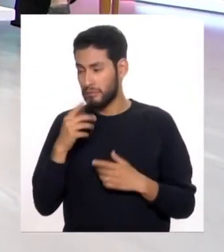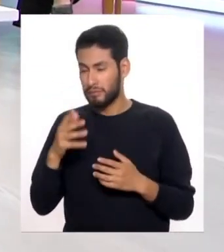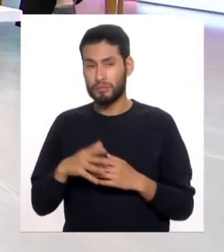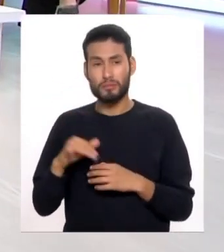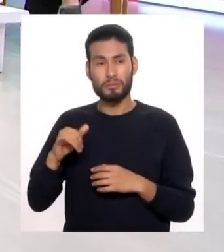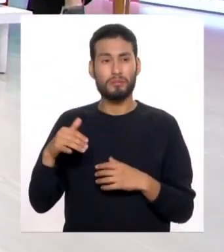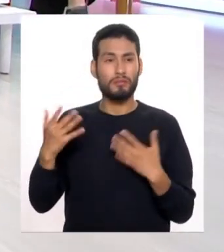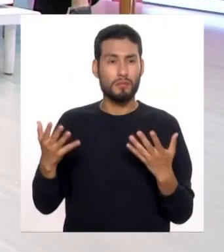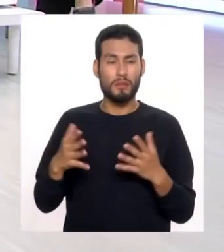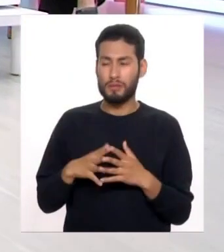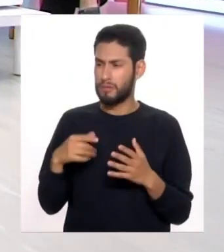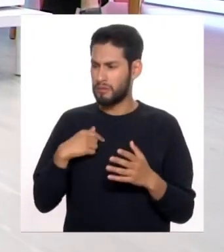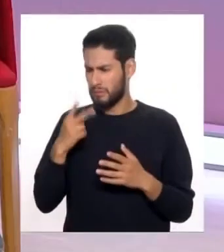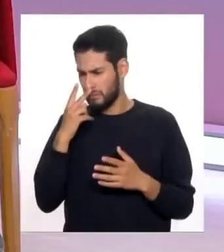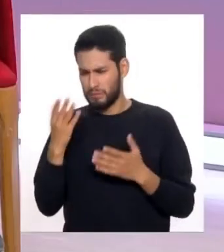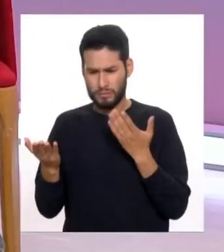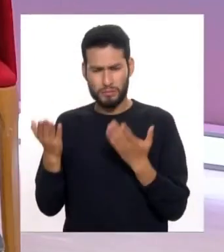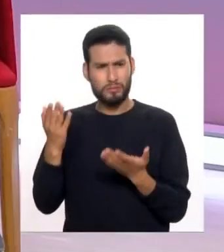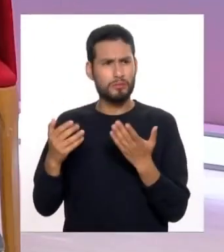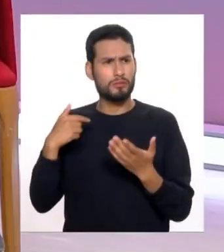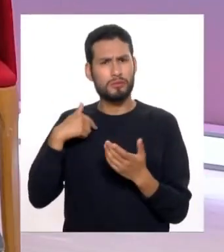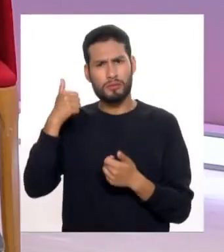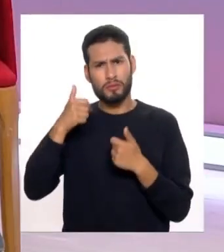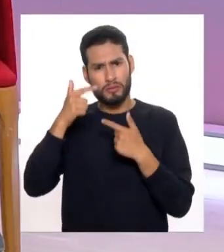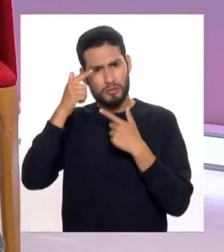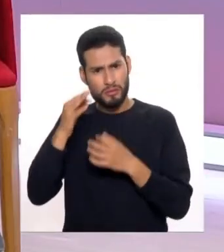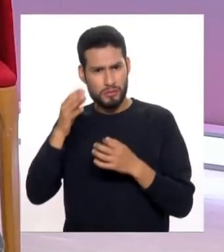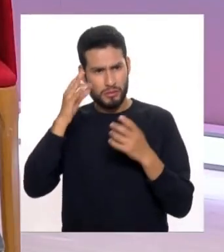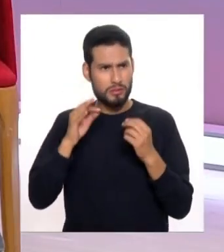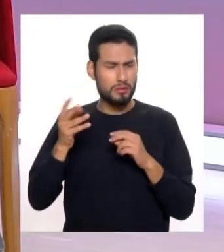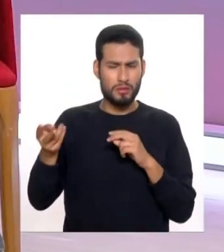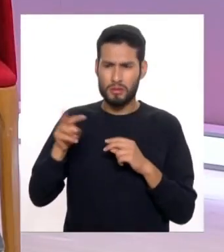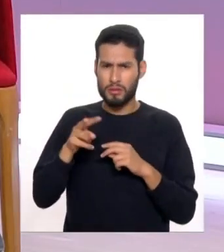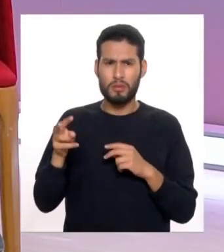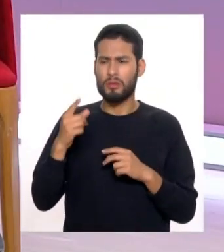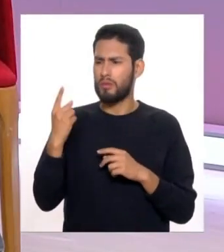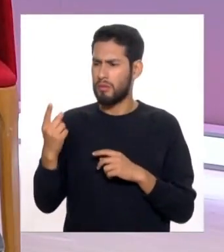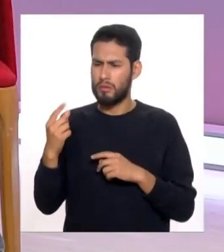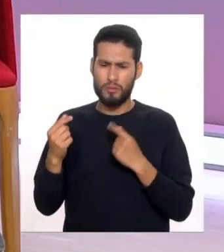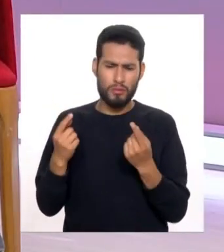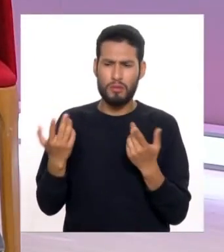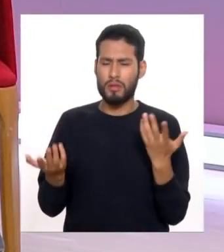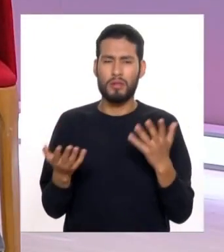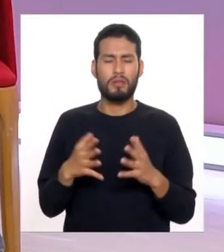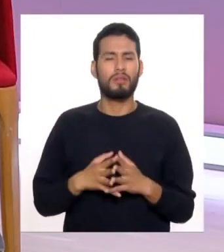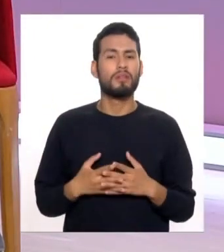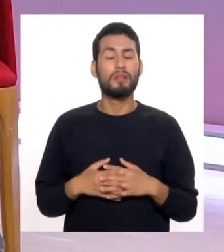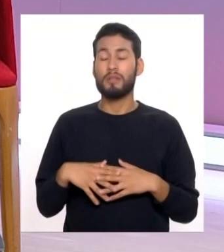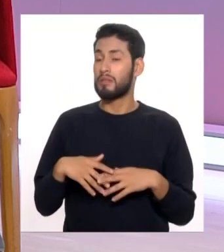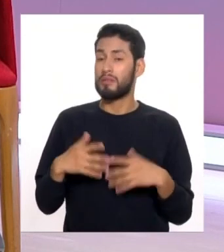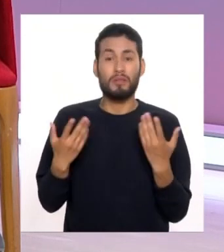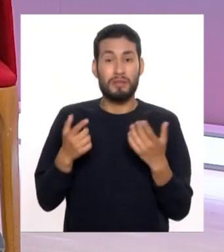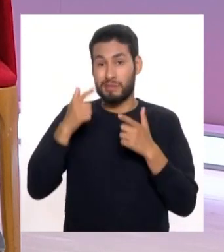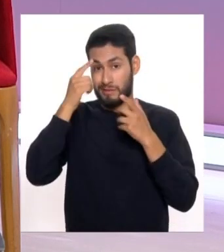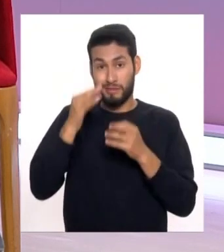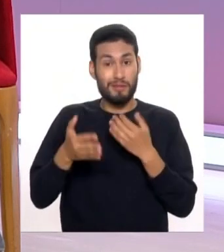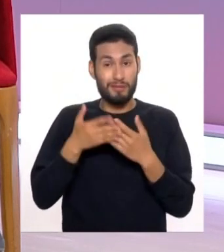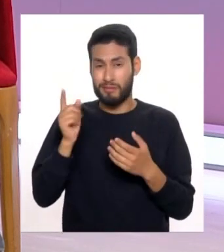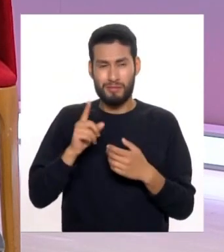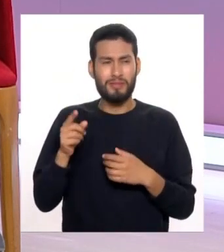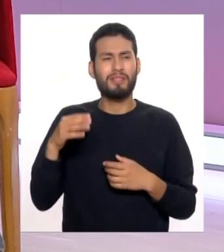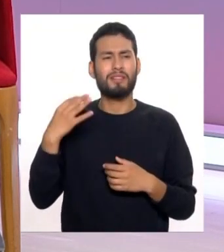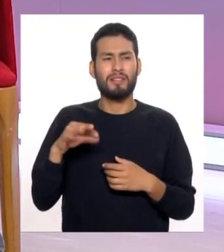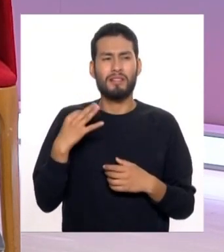donde uno tiene que ir tomando decisiones entre una y otra cosa. O sea, ninguna decisión va a ser fácil, siempre van a